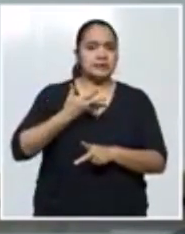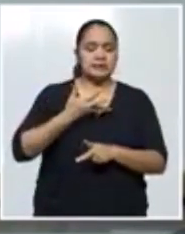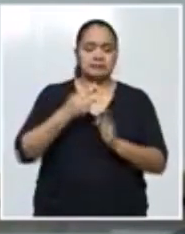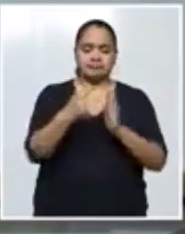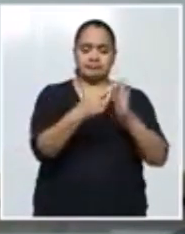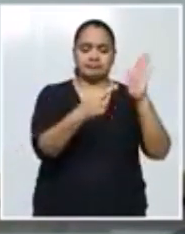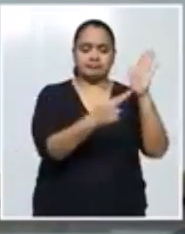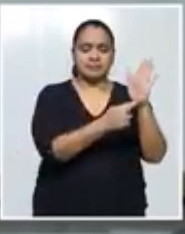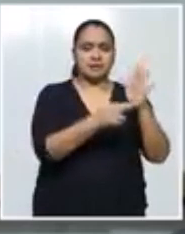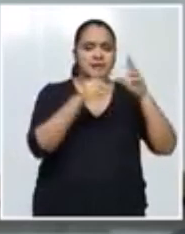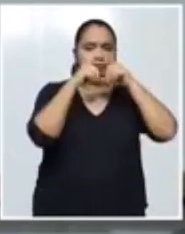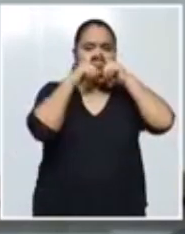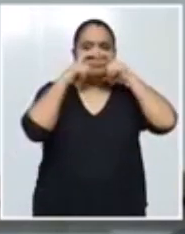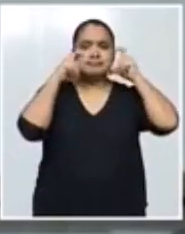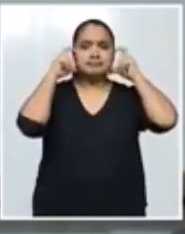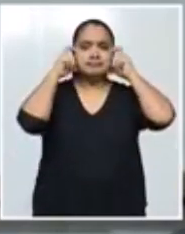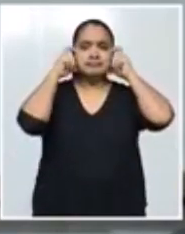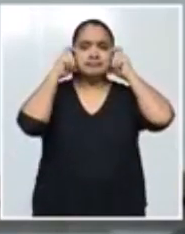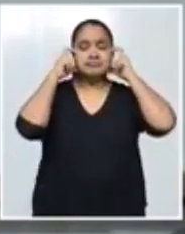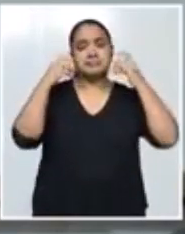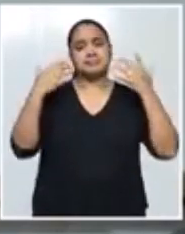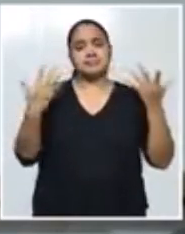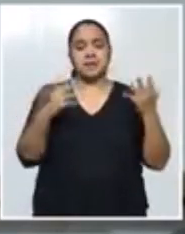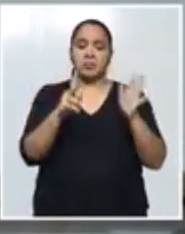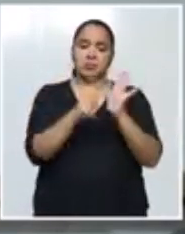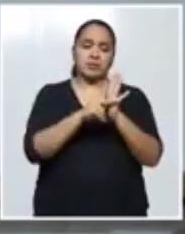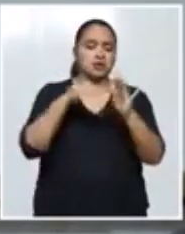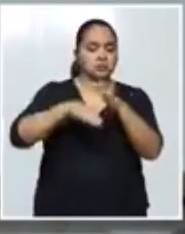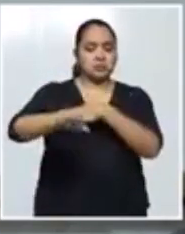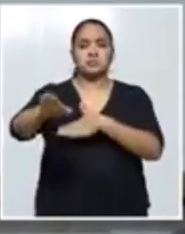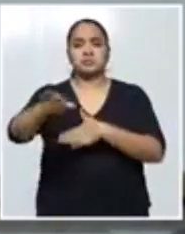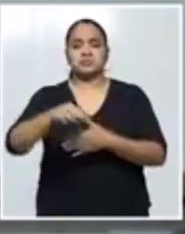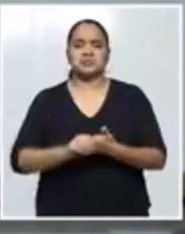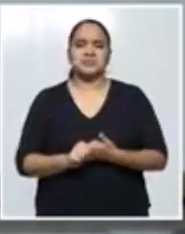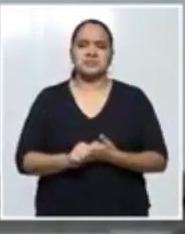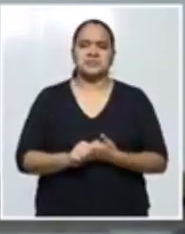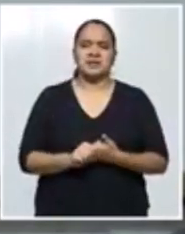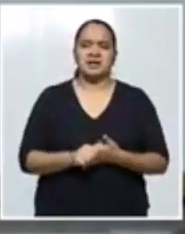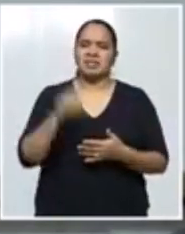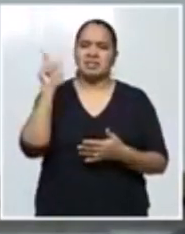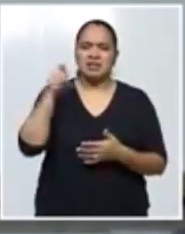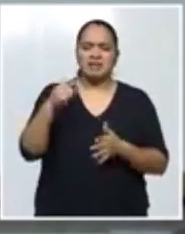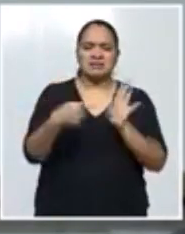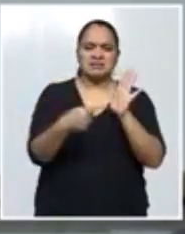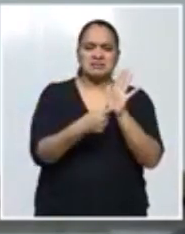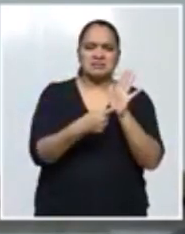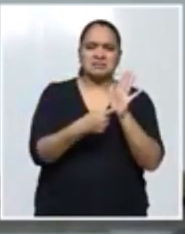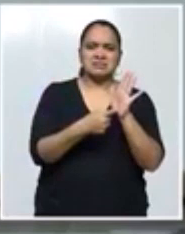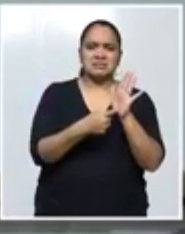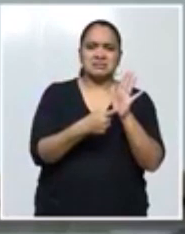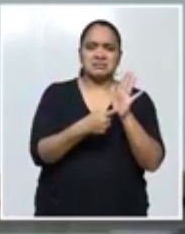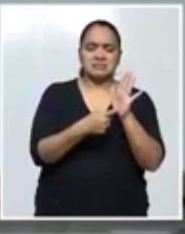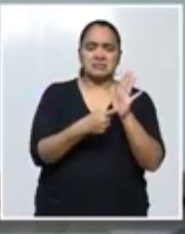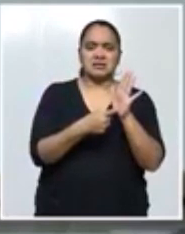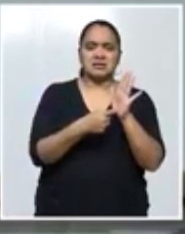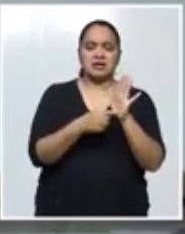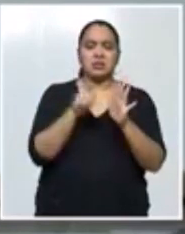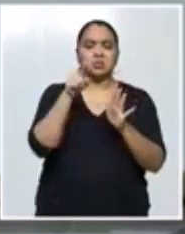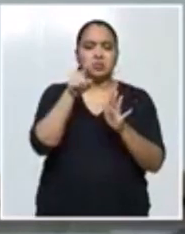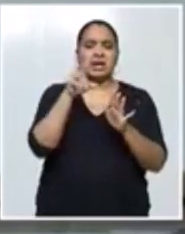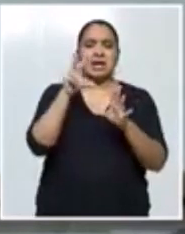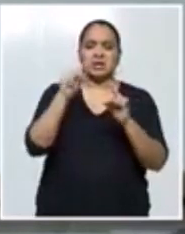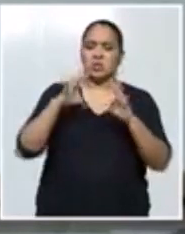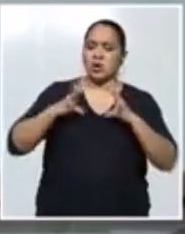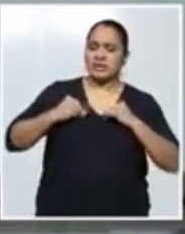con las medidas de bioseguridad en el cumplimiento o retraso del acatamiento de